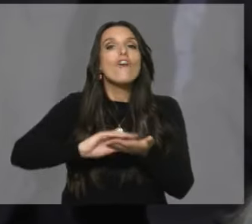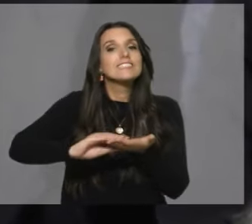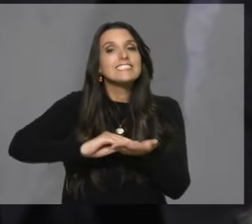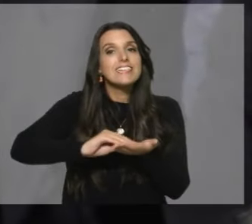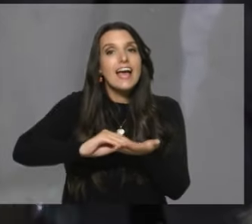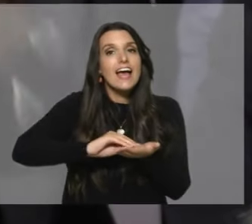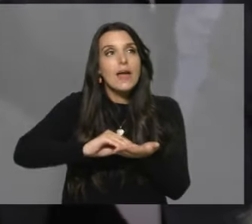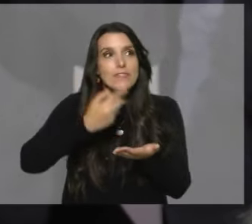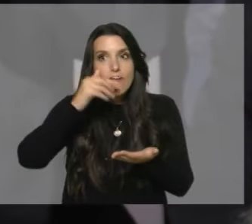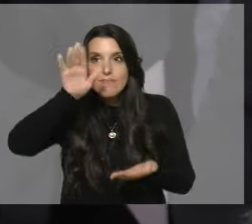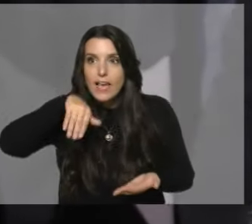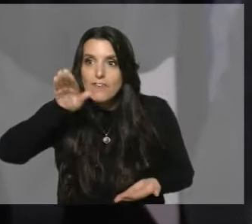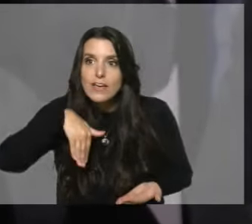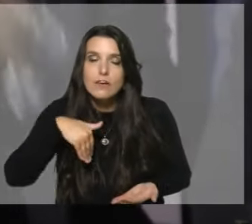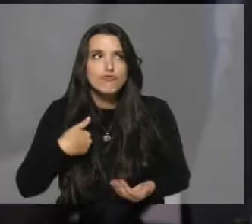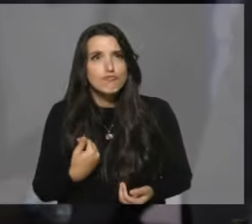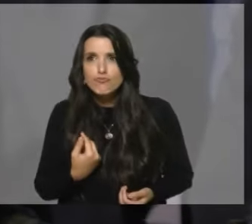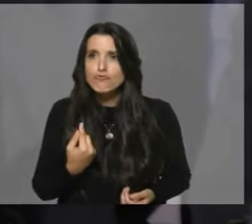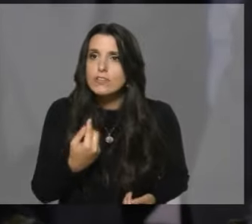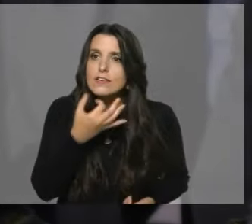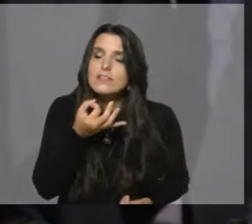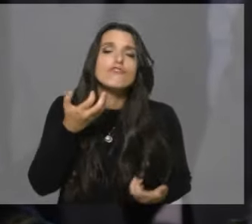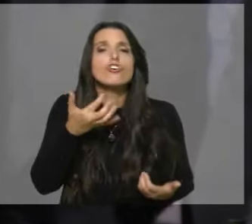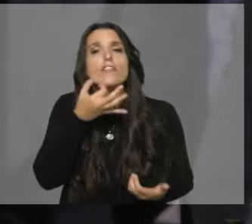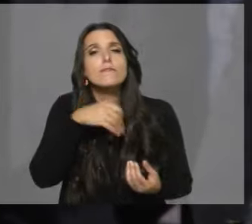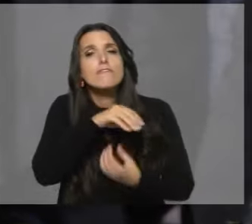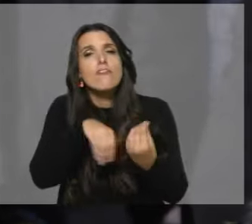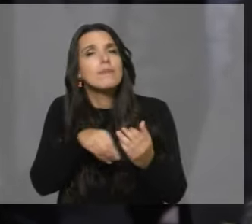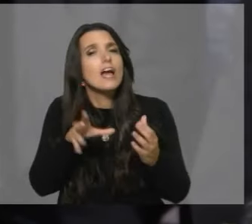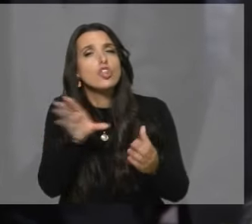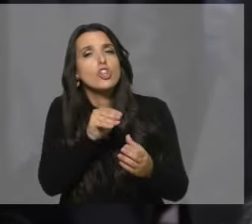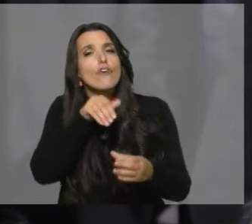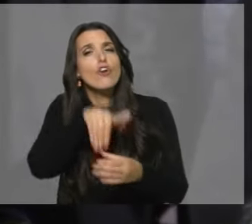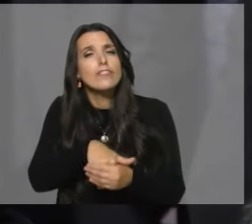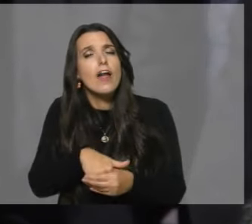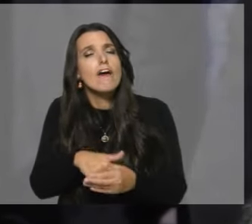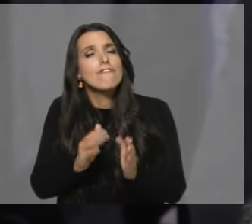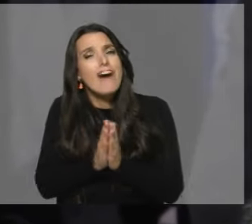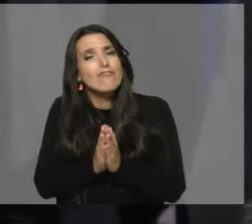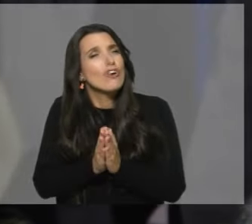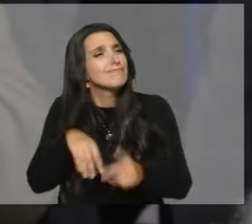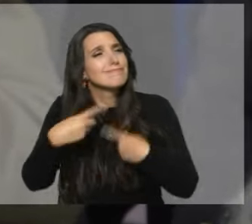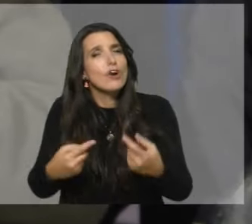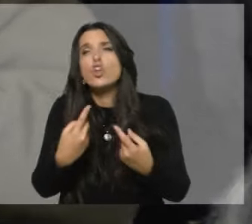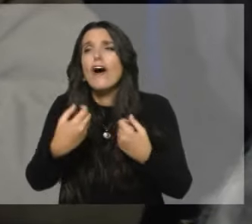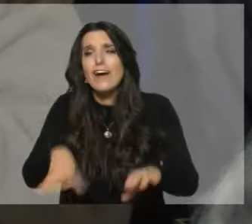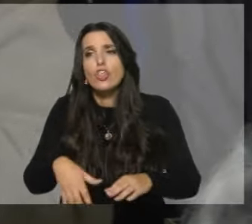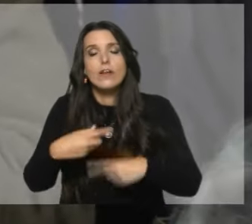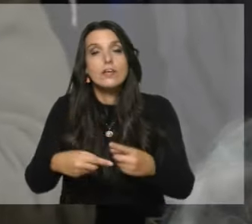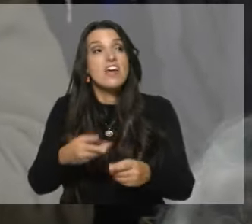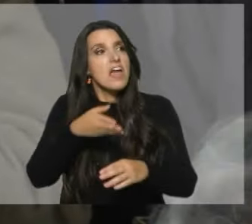me dijo, Delgado, venga, yo quiero decirle que toda nuestra familia lo va a votar. Por favor, no afloje. Entré, me atendió una